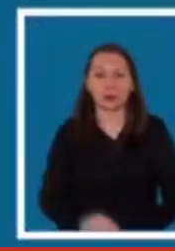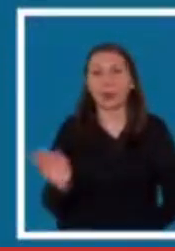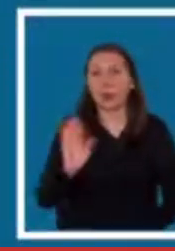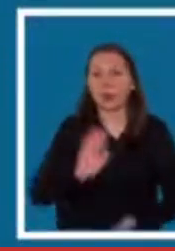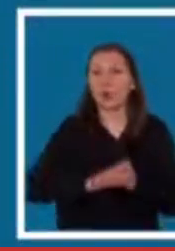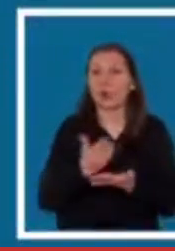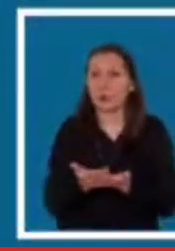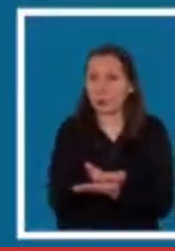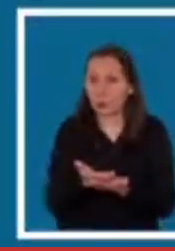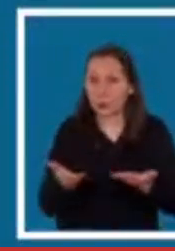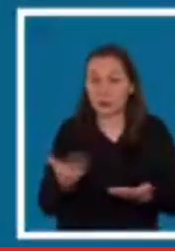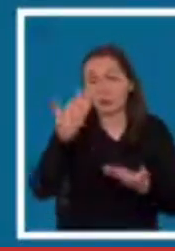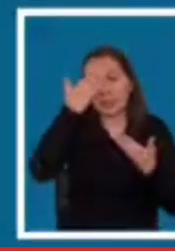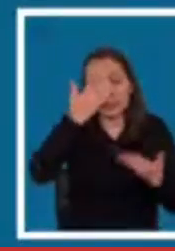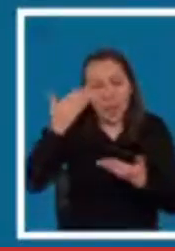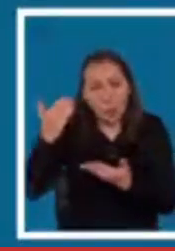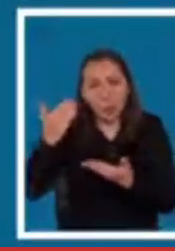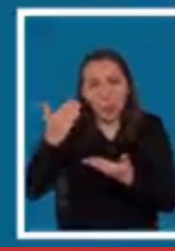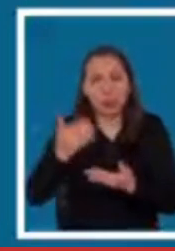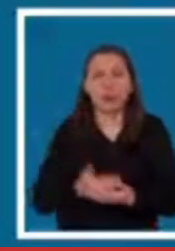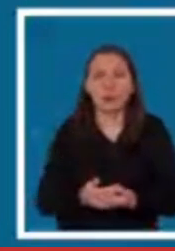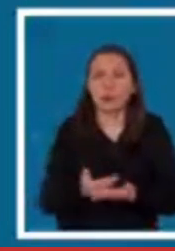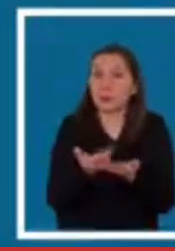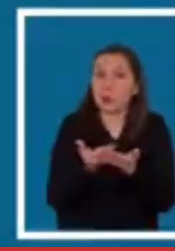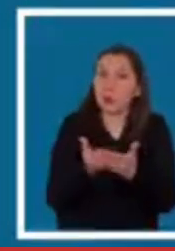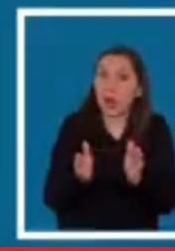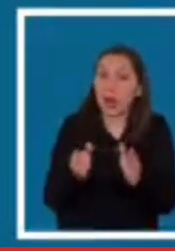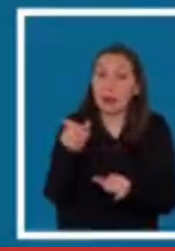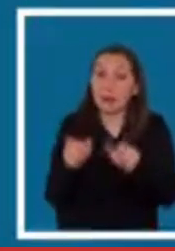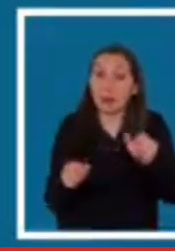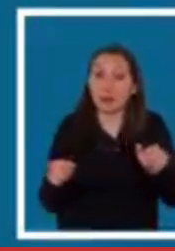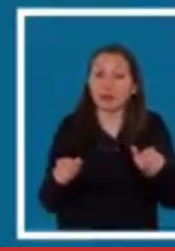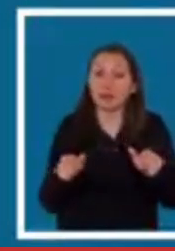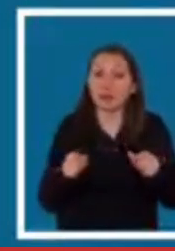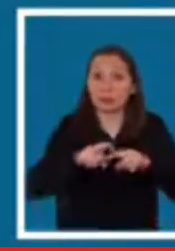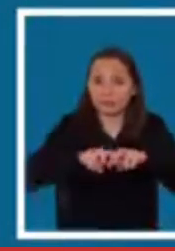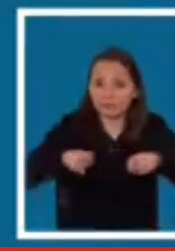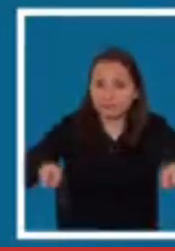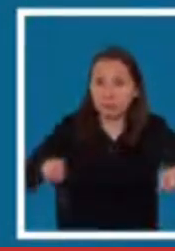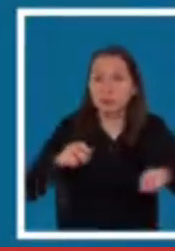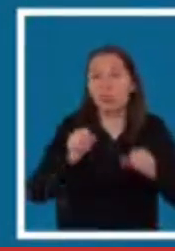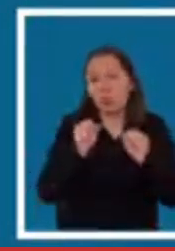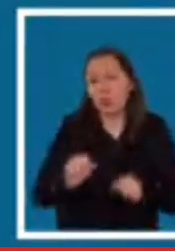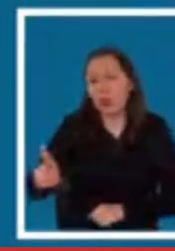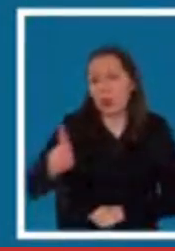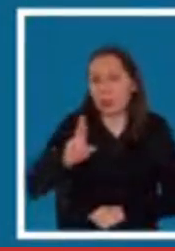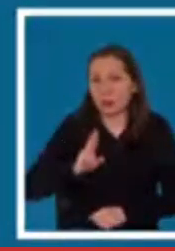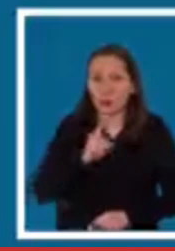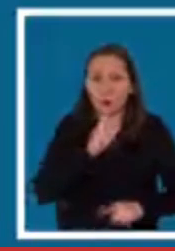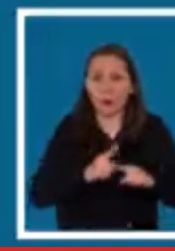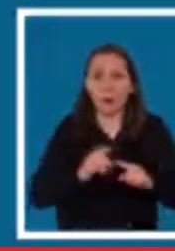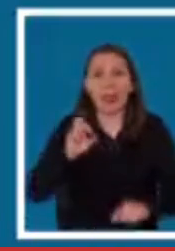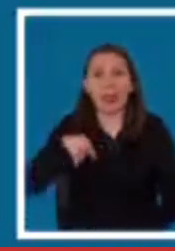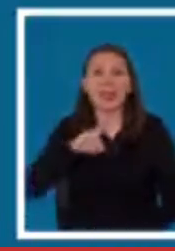Hola Qué tal cómo están saludarlos para cualquier persona de quienes están integrando esta mesa me pueda responder mi nombre es